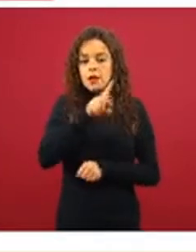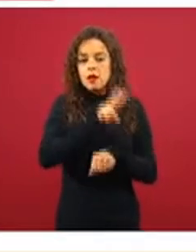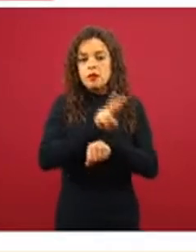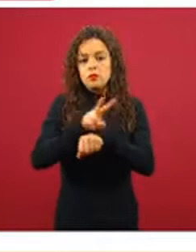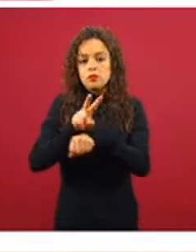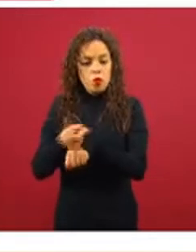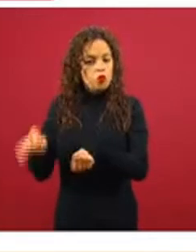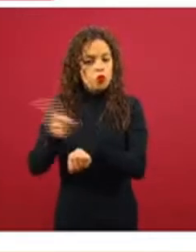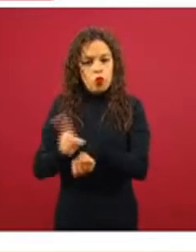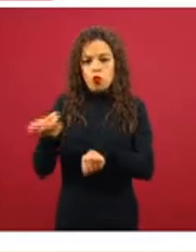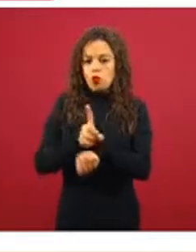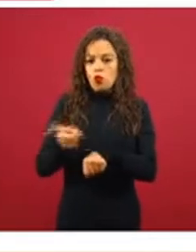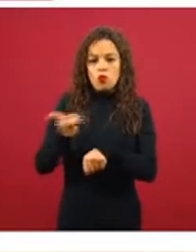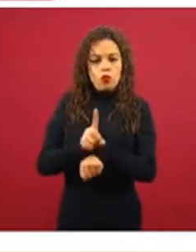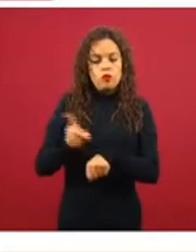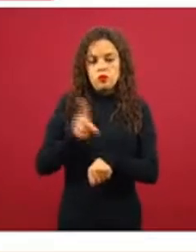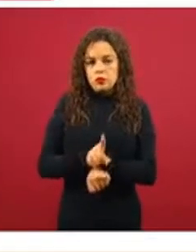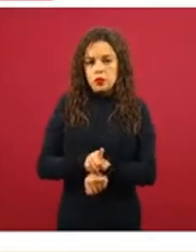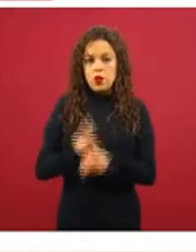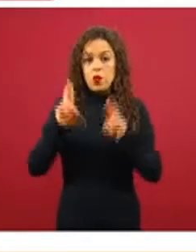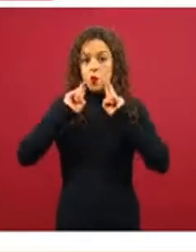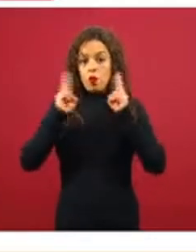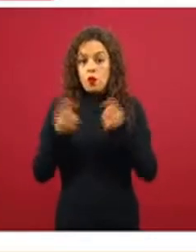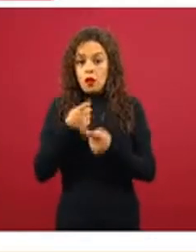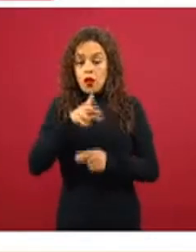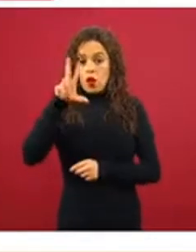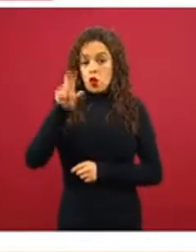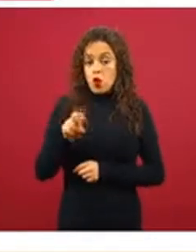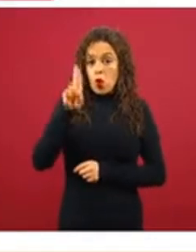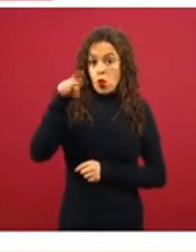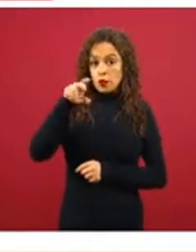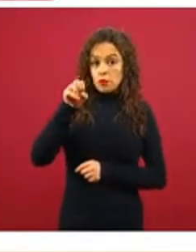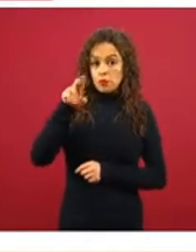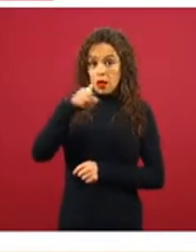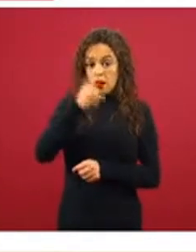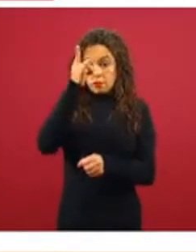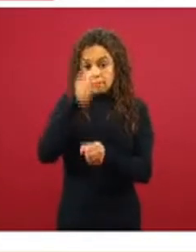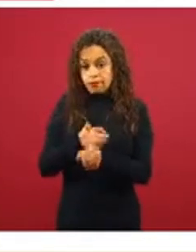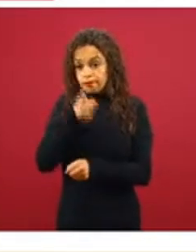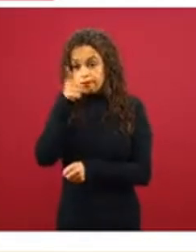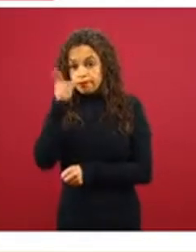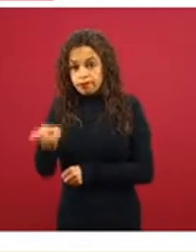unidades no USMER, dado que su enfoque sí es hospitalario y su enfoque es hacia la enfermedad grave,